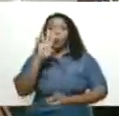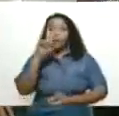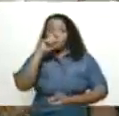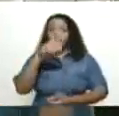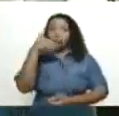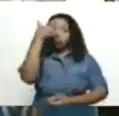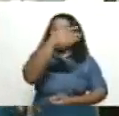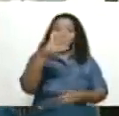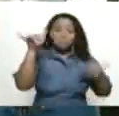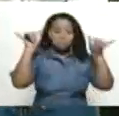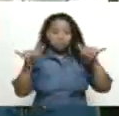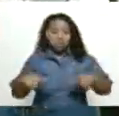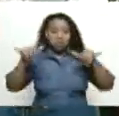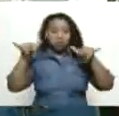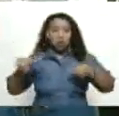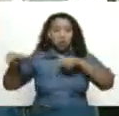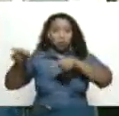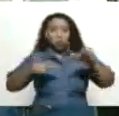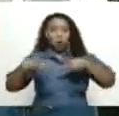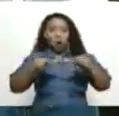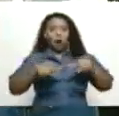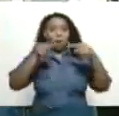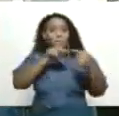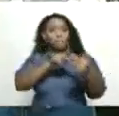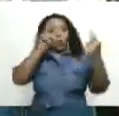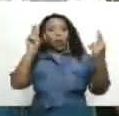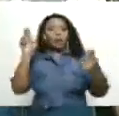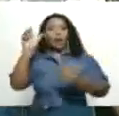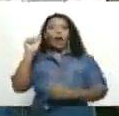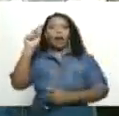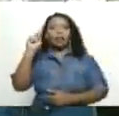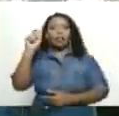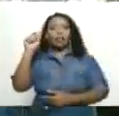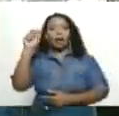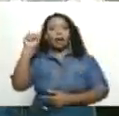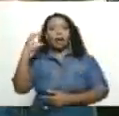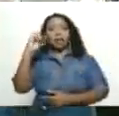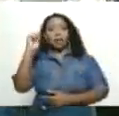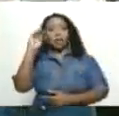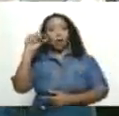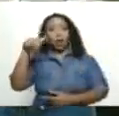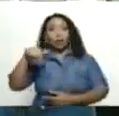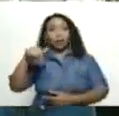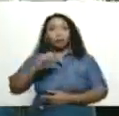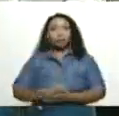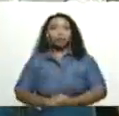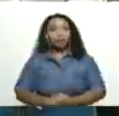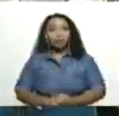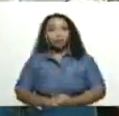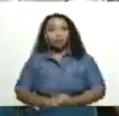4 años después, acá mismo, en el puente Atanasio Girardot, acá en Tiendita,